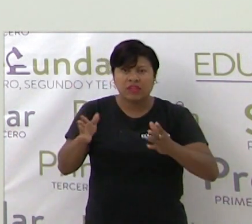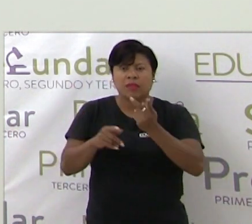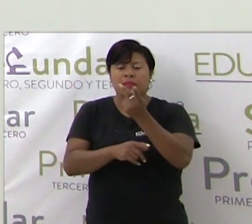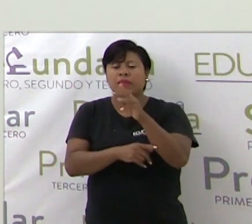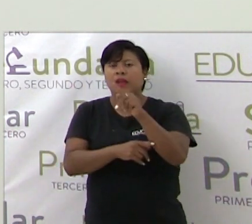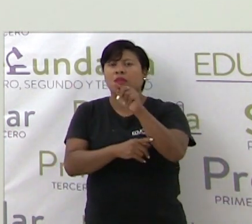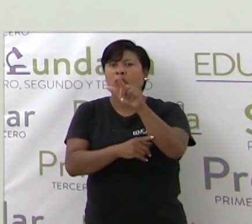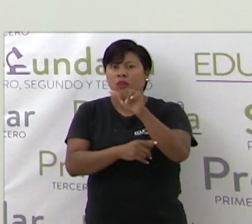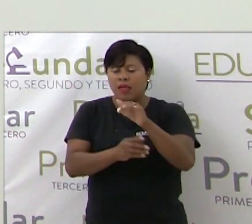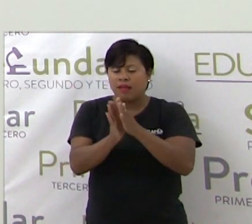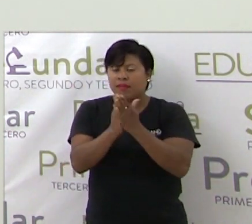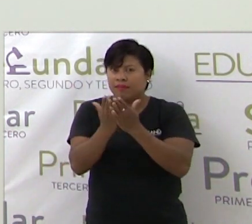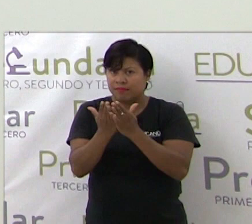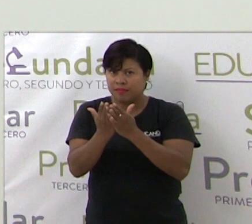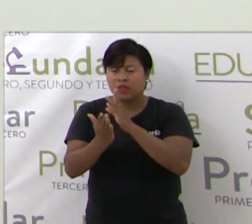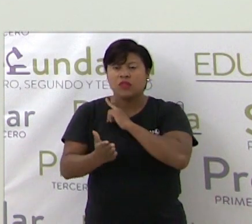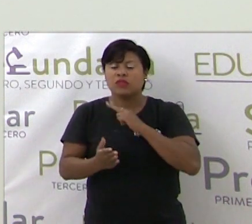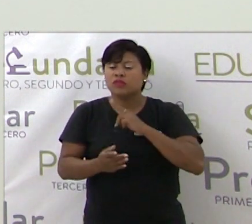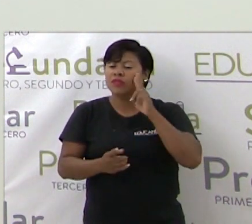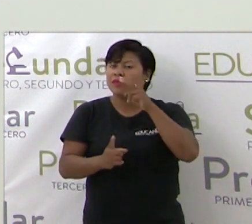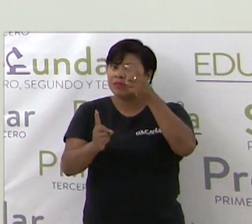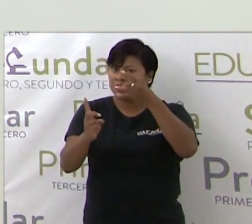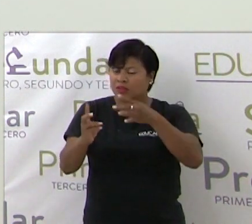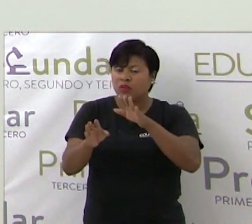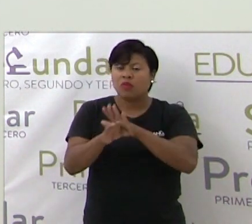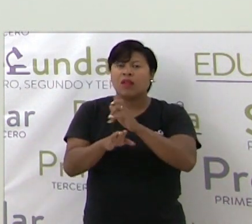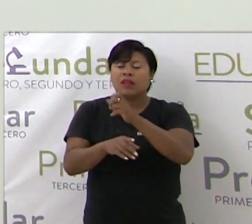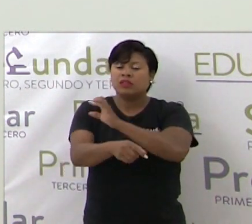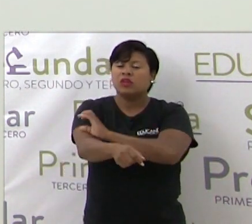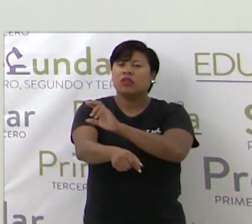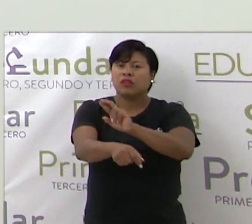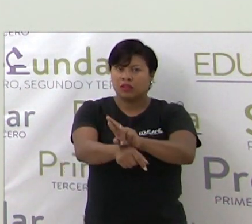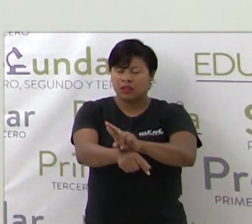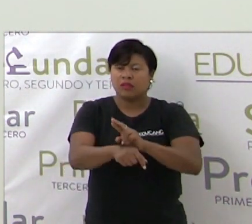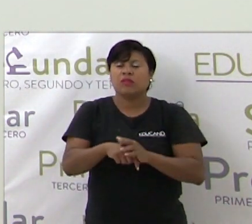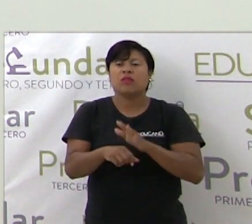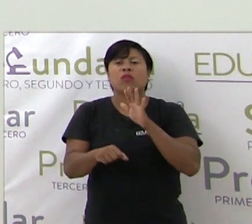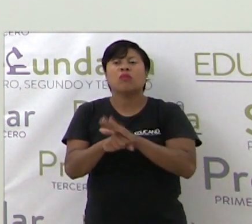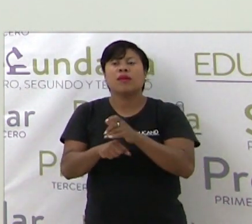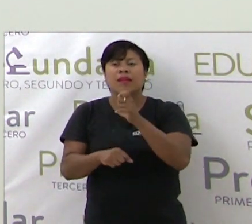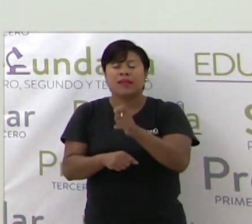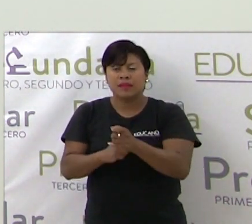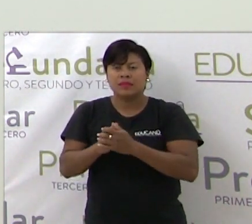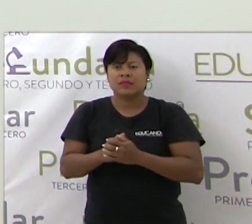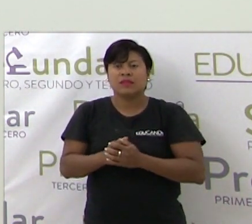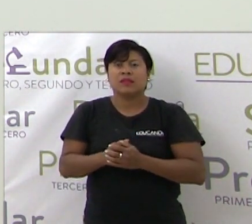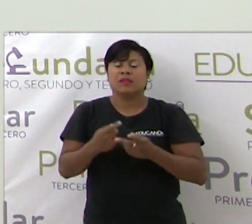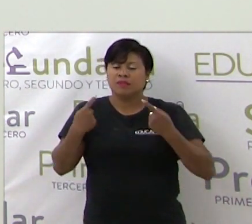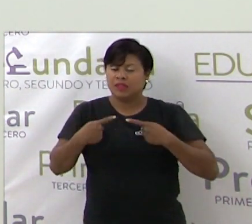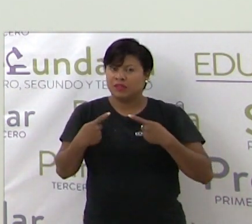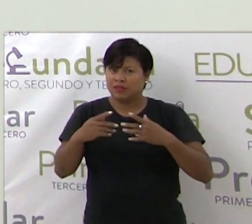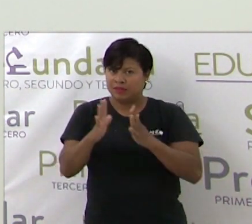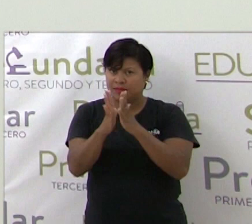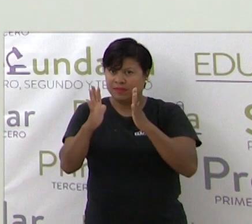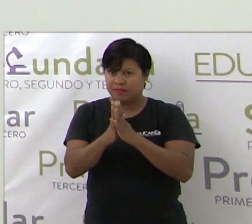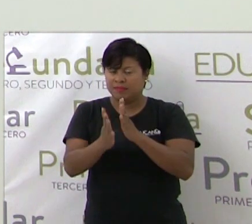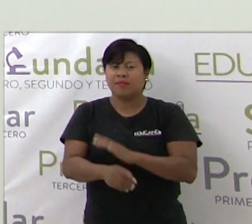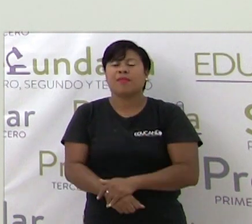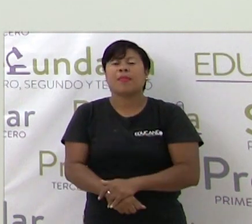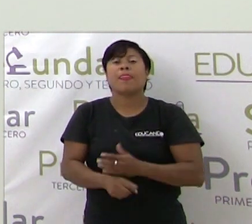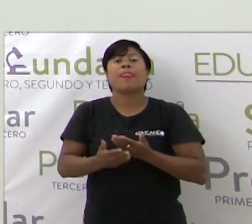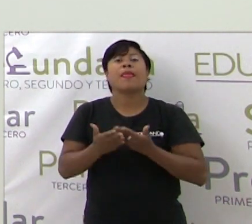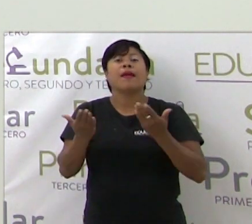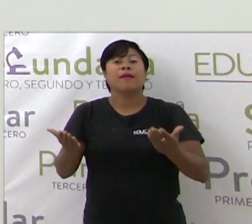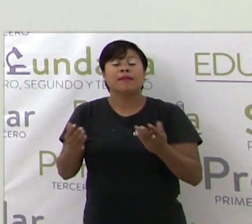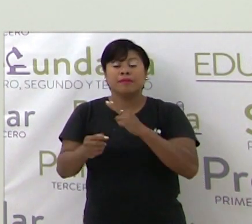tertulia literaria. Ya hemos visto cuál es el papel del coordinador, cuál es el papel de los contertulios. Ahora, ¿qué es